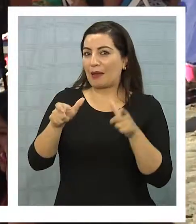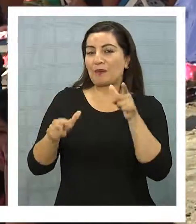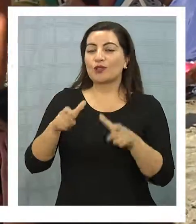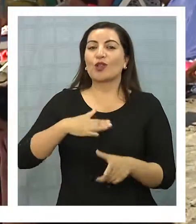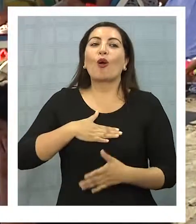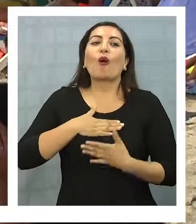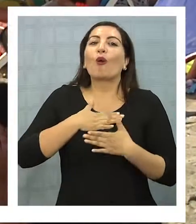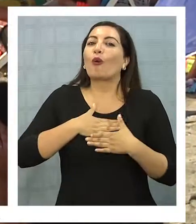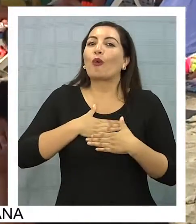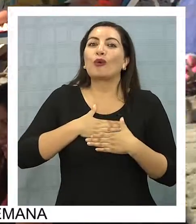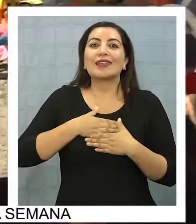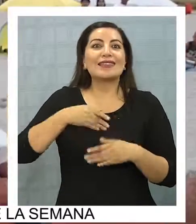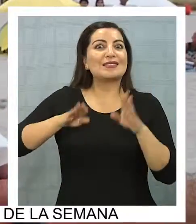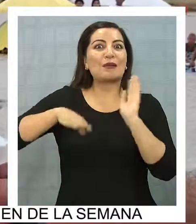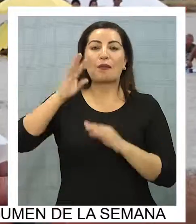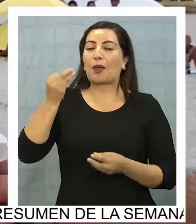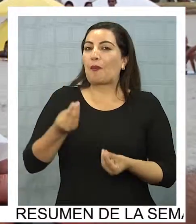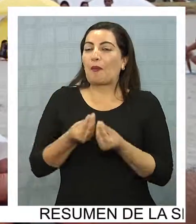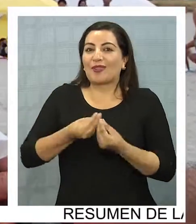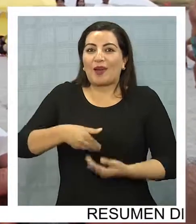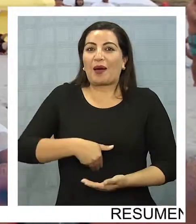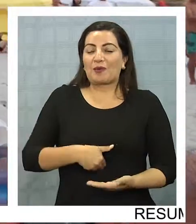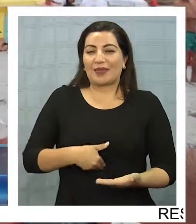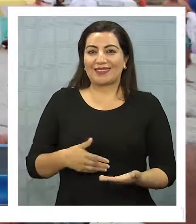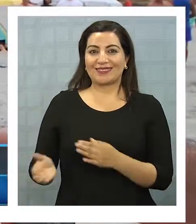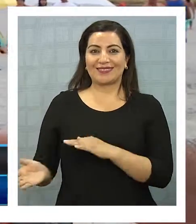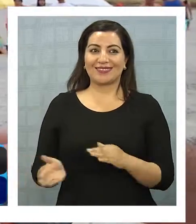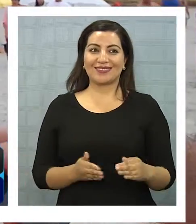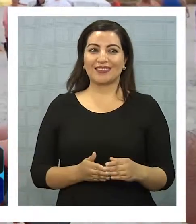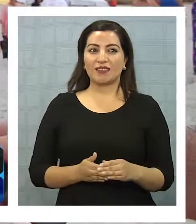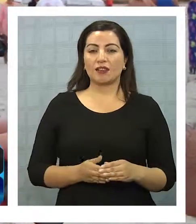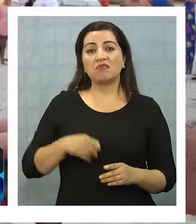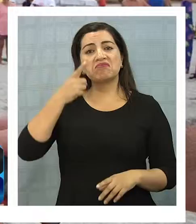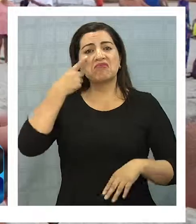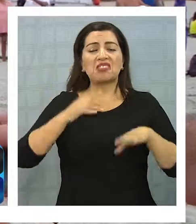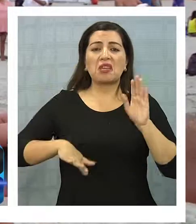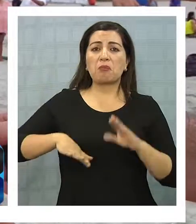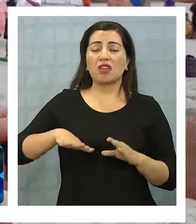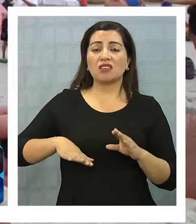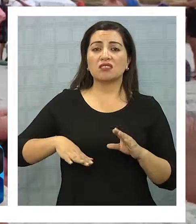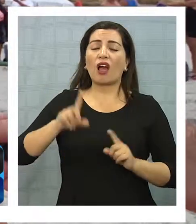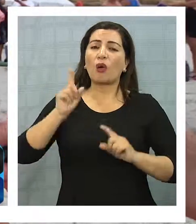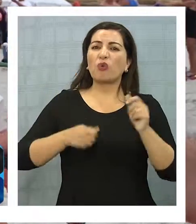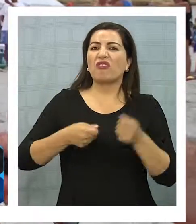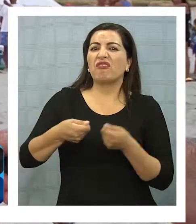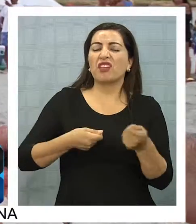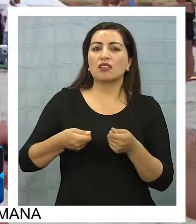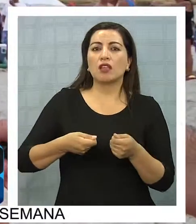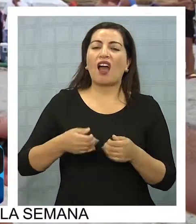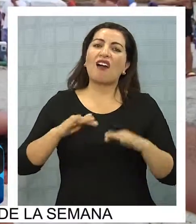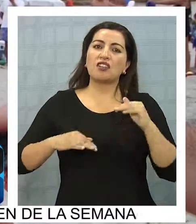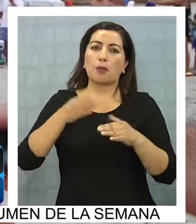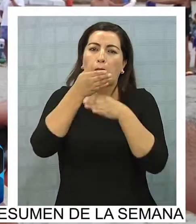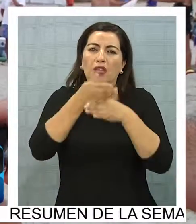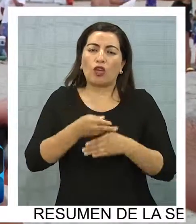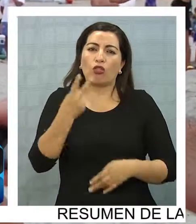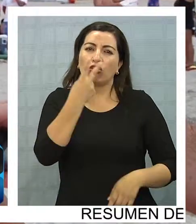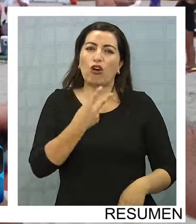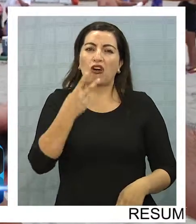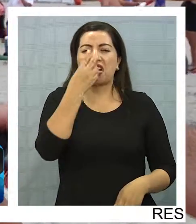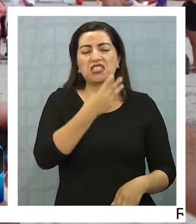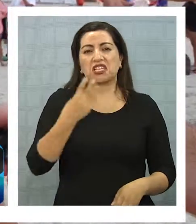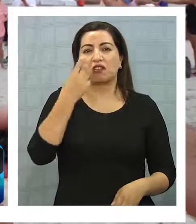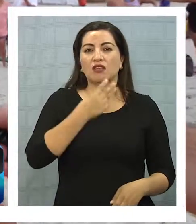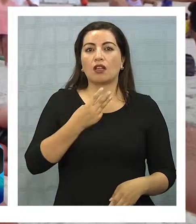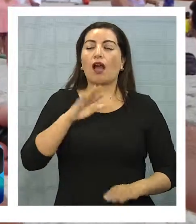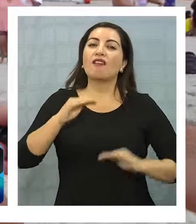que tienen más apetito de lo común Depende de lo que se vende, si se vende rápido, estoy dos horas, tres, dos horas y media Y